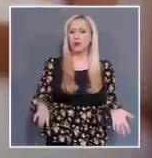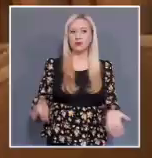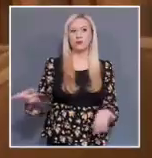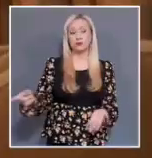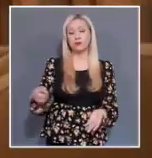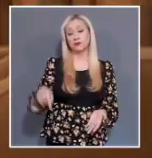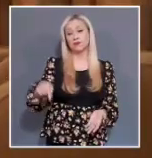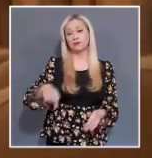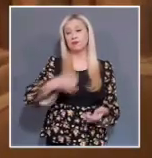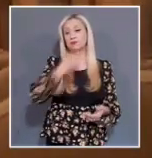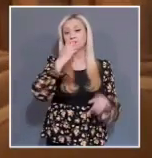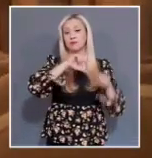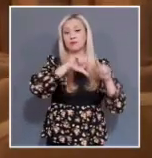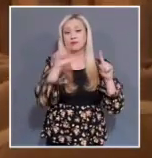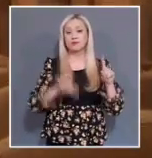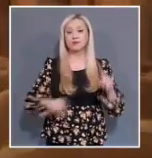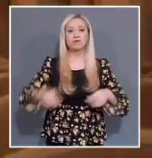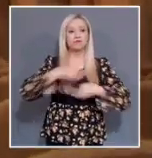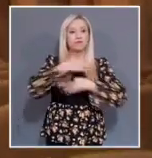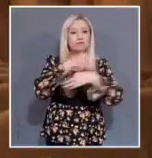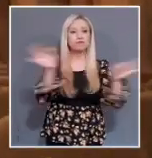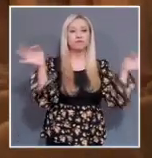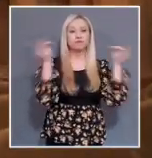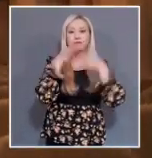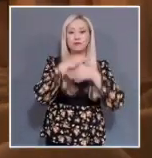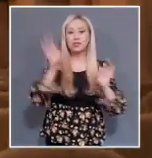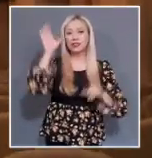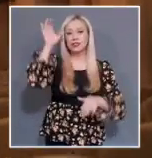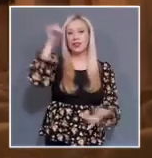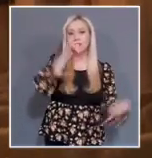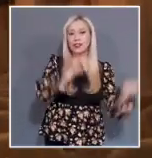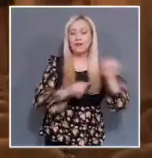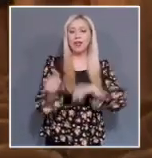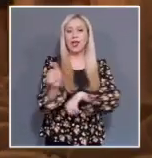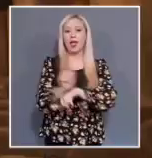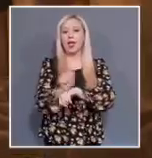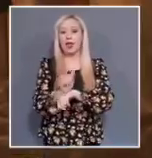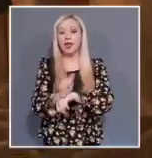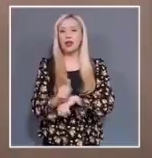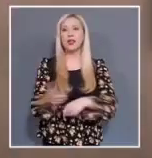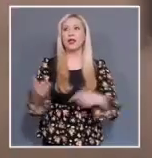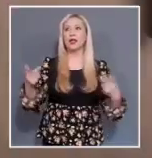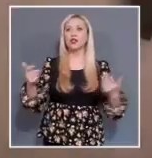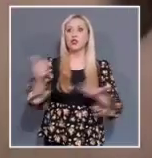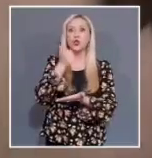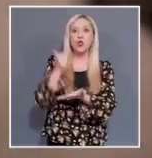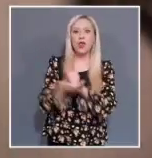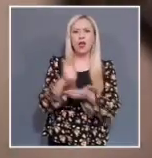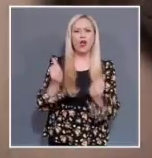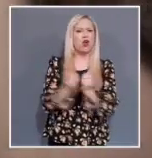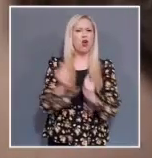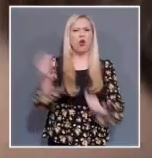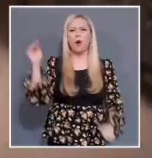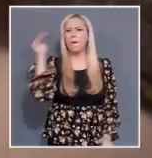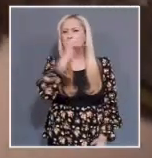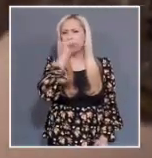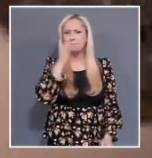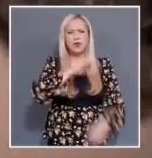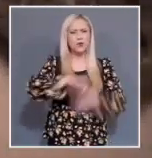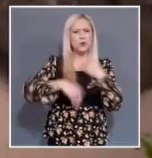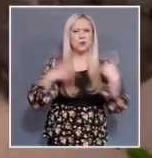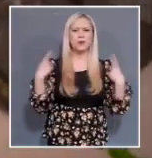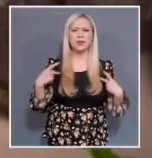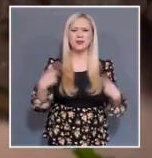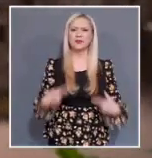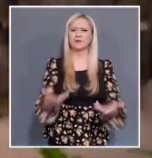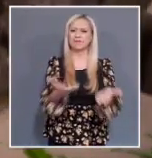la divulgación de la cultura científica, artística y humanística de forma gratuita, de libre acceso a todas las personas. Para